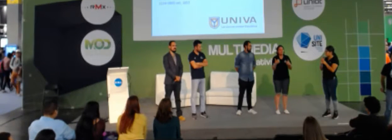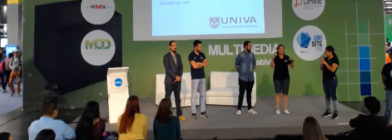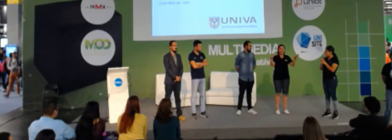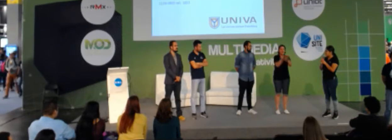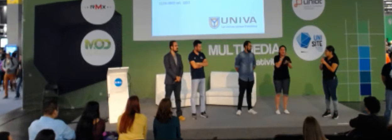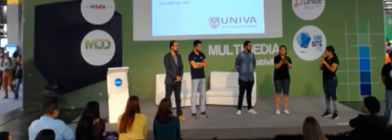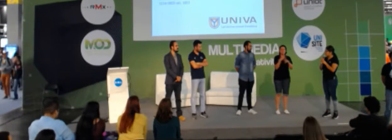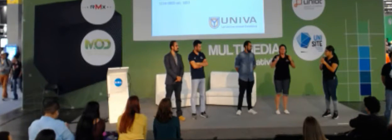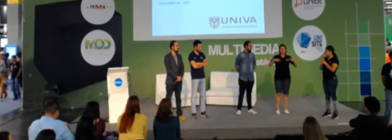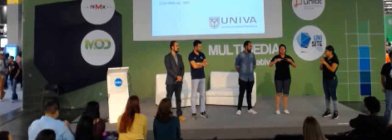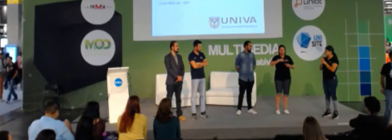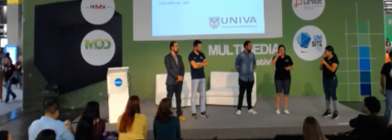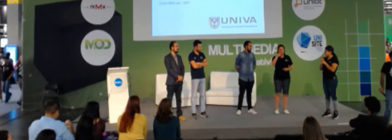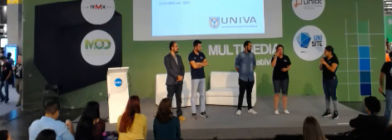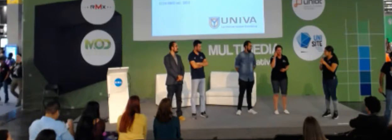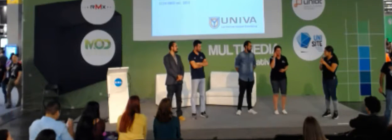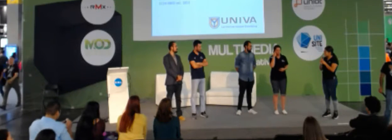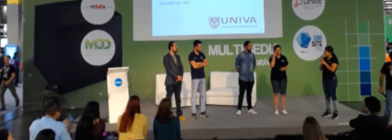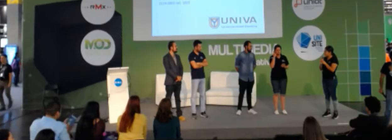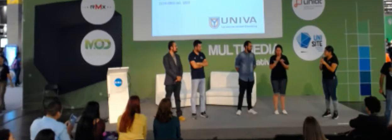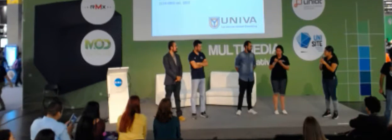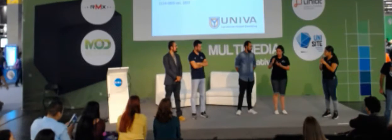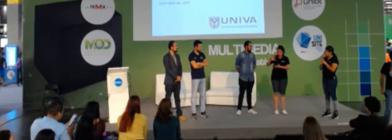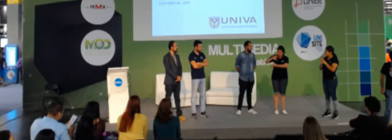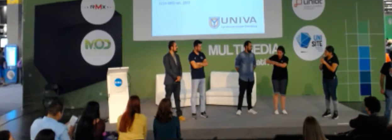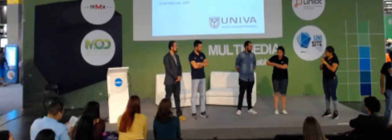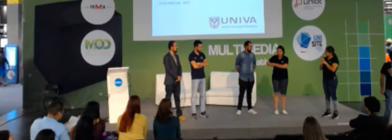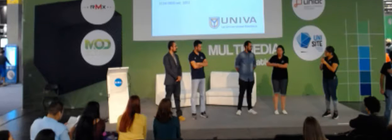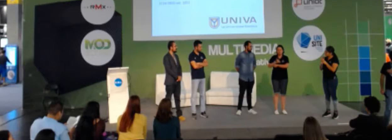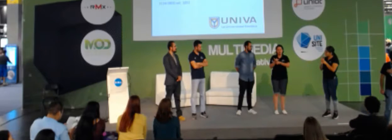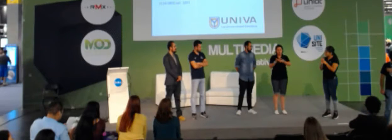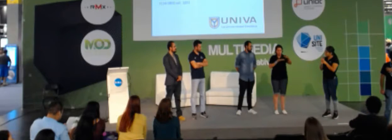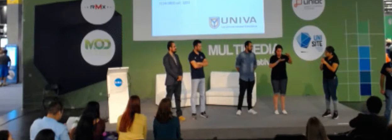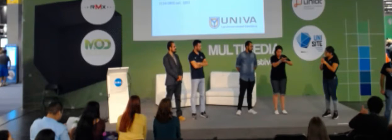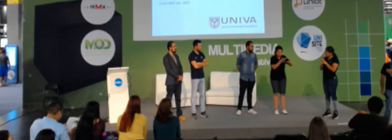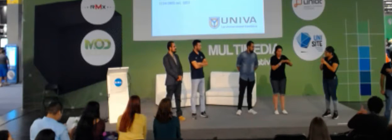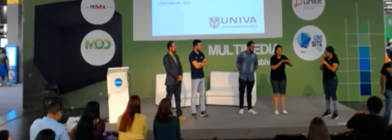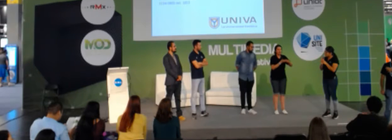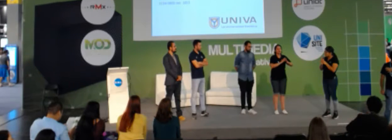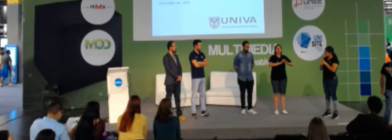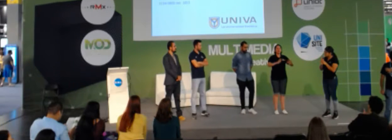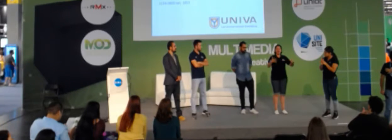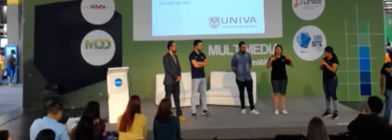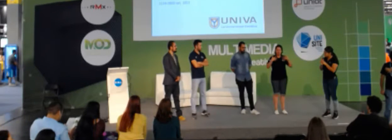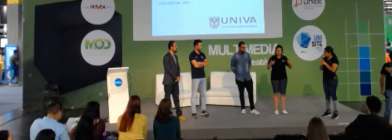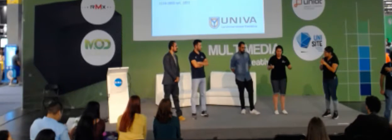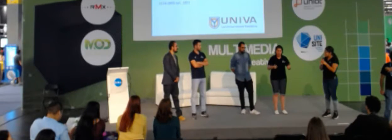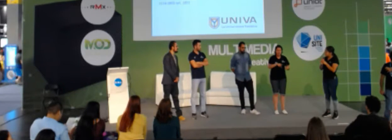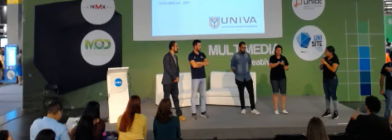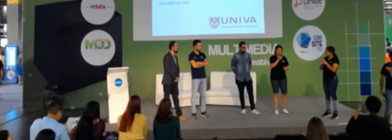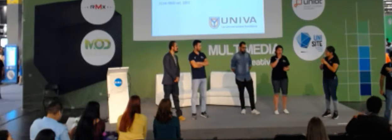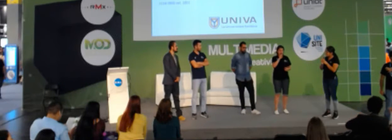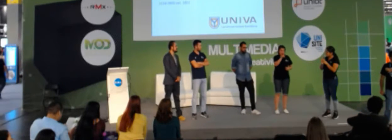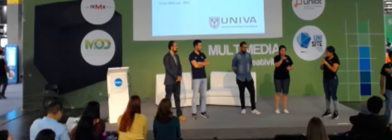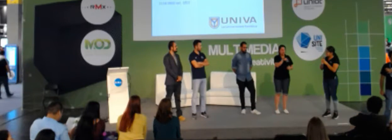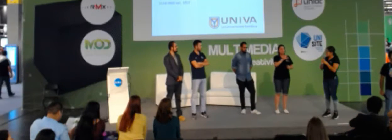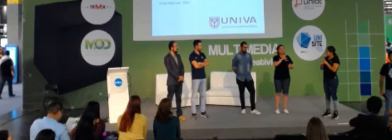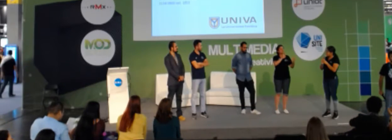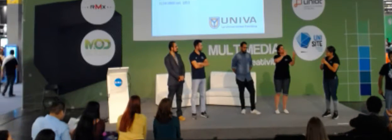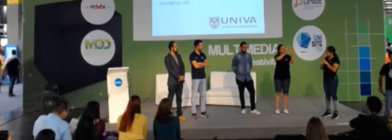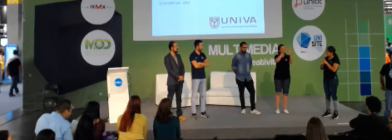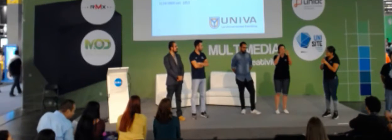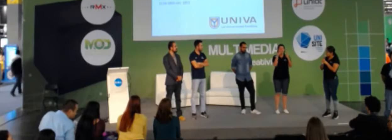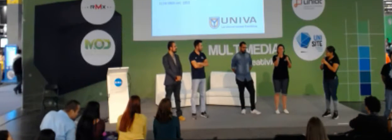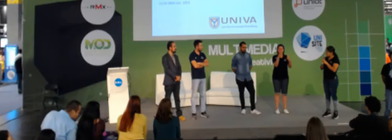barrera. Necesitamos hacer cambios. Necesitamos hacer cambios dentro de la sociedad para que entiendan que